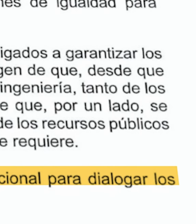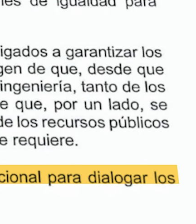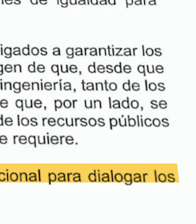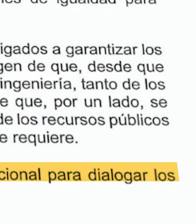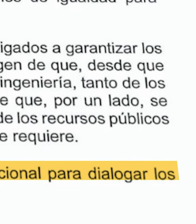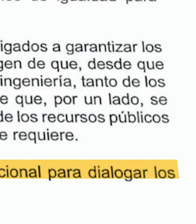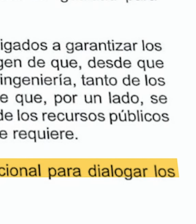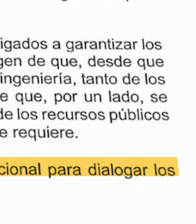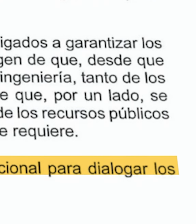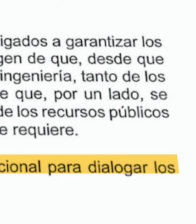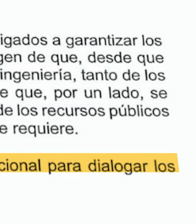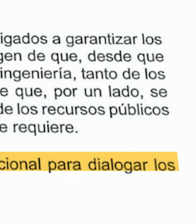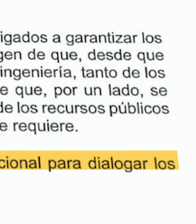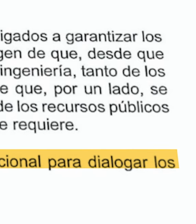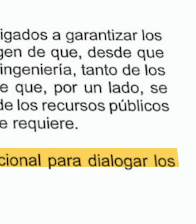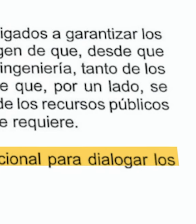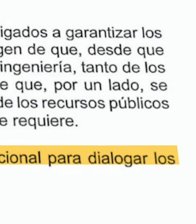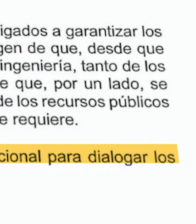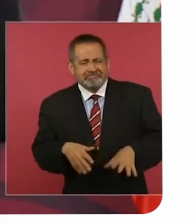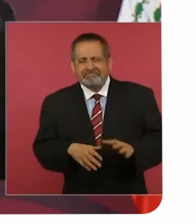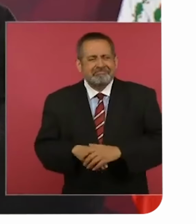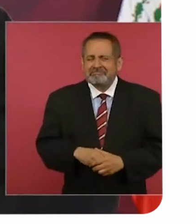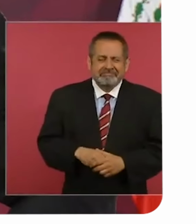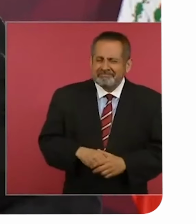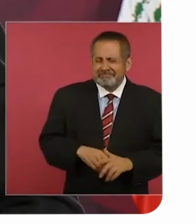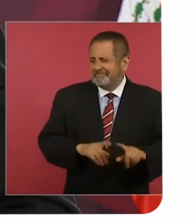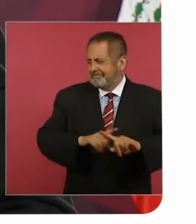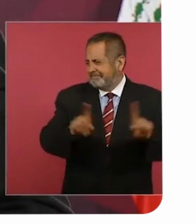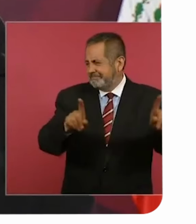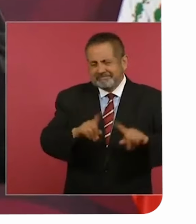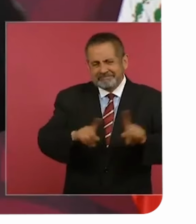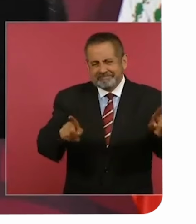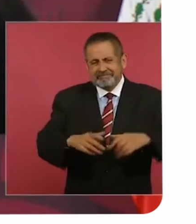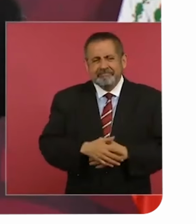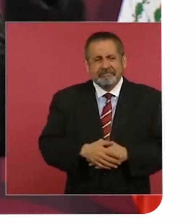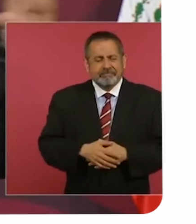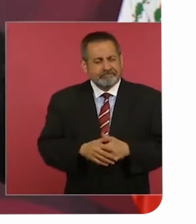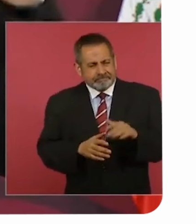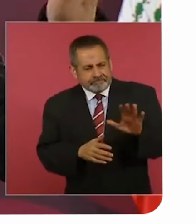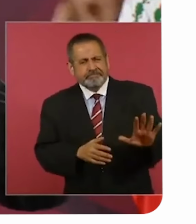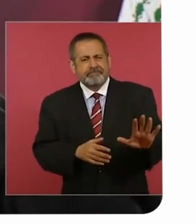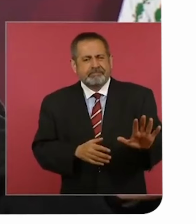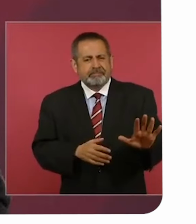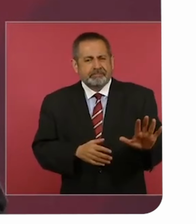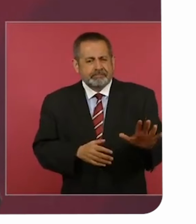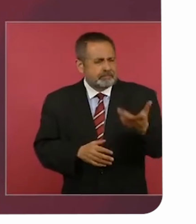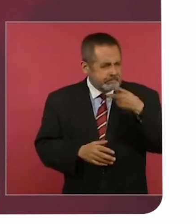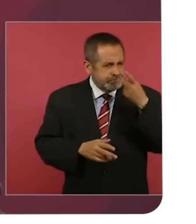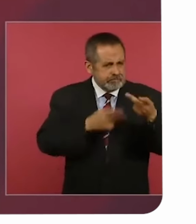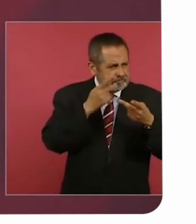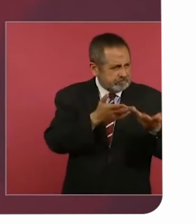dialogar los términos para concretar esta propuesta Un día después el presidente dijo que celebra la decisión Del Poder